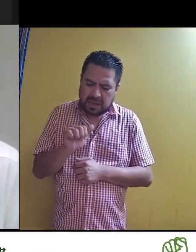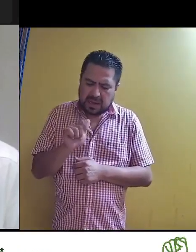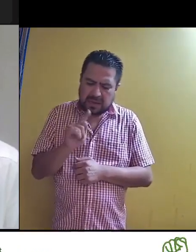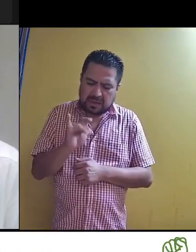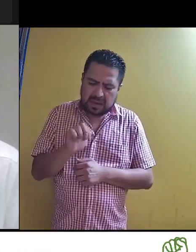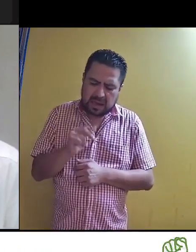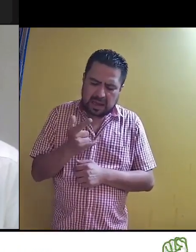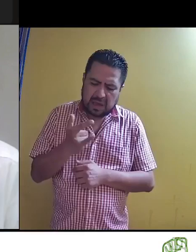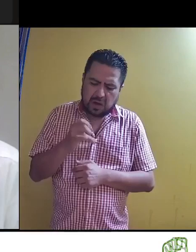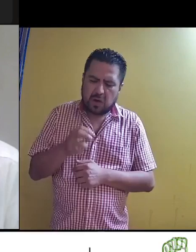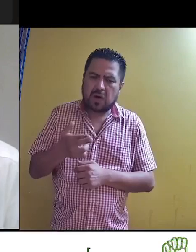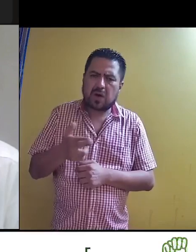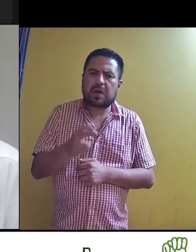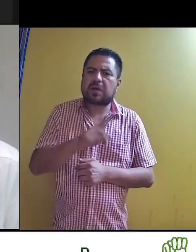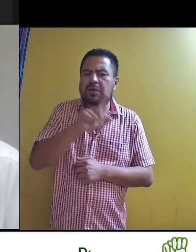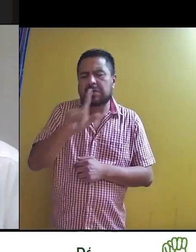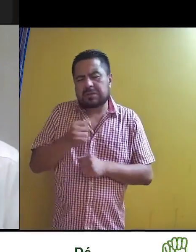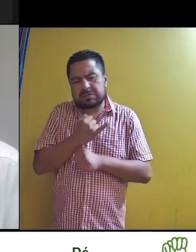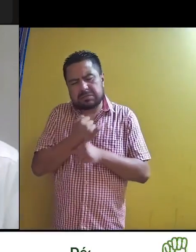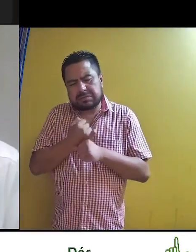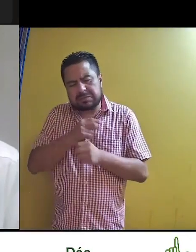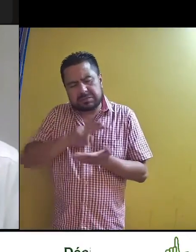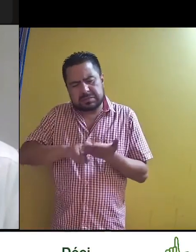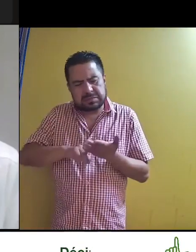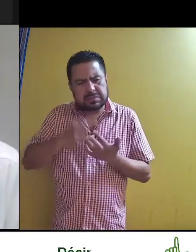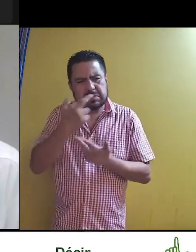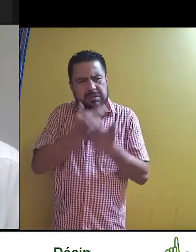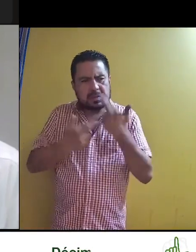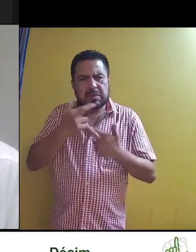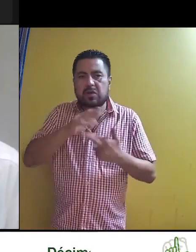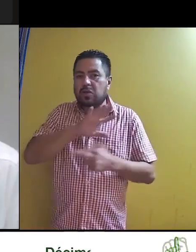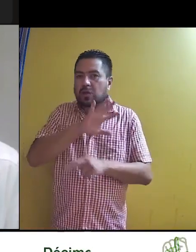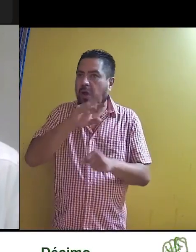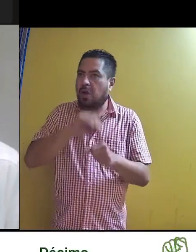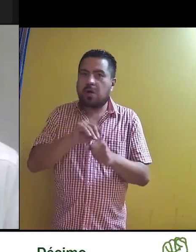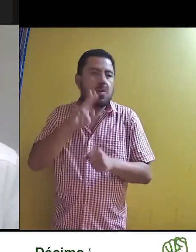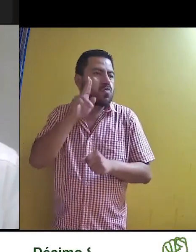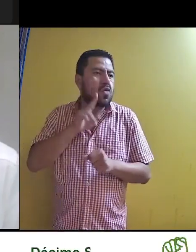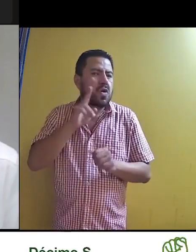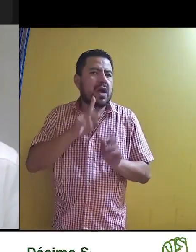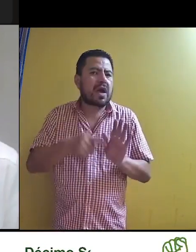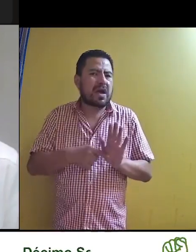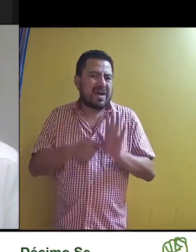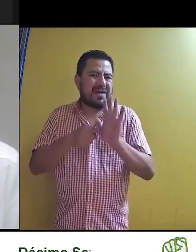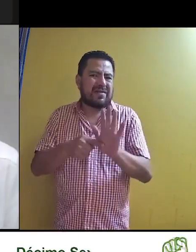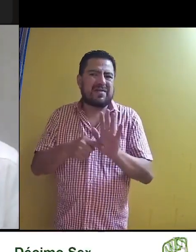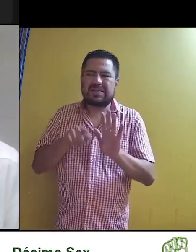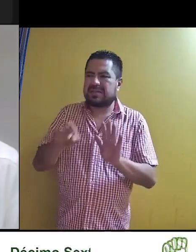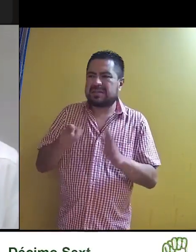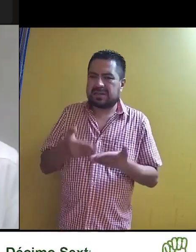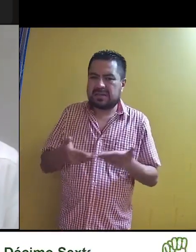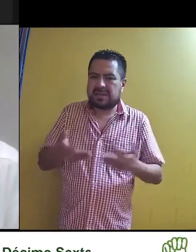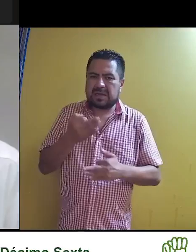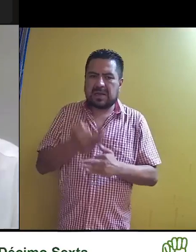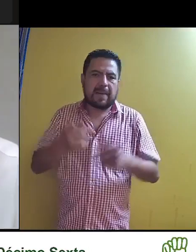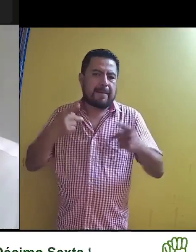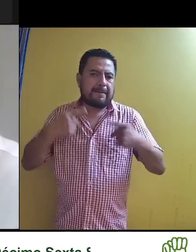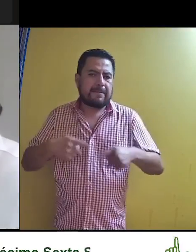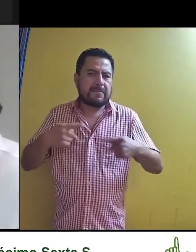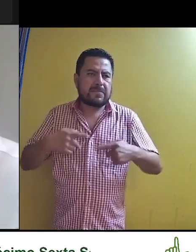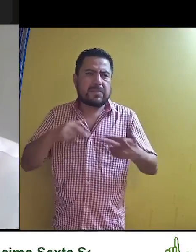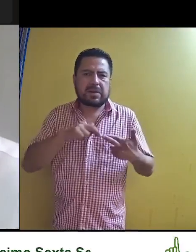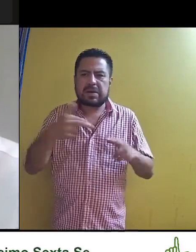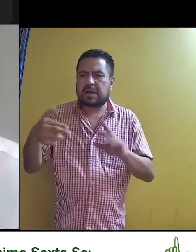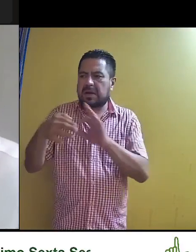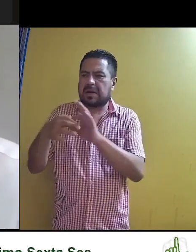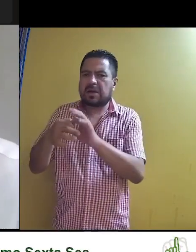del estudio y valoración todas las pruebas de descargo ofrecidas por los ahora recurrentes